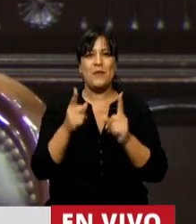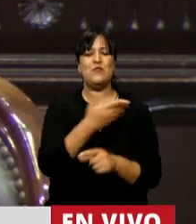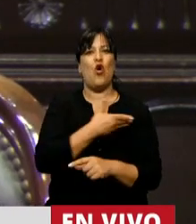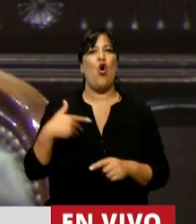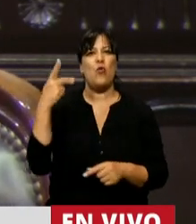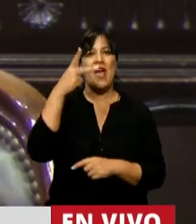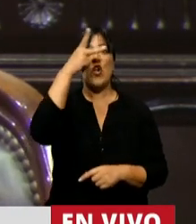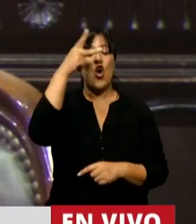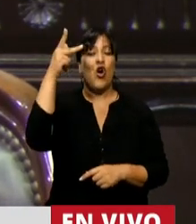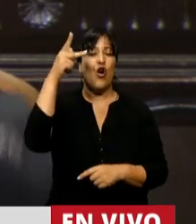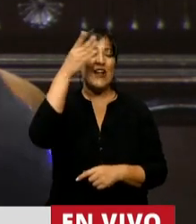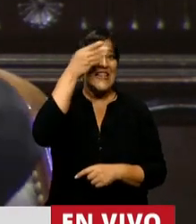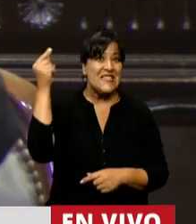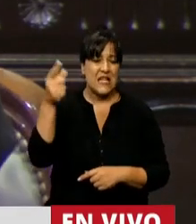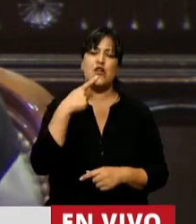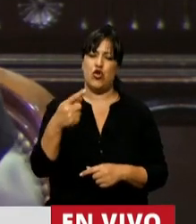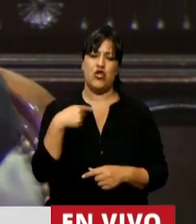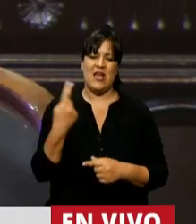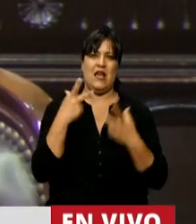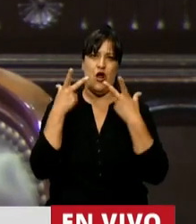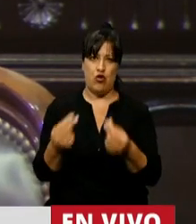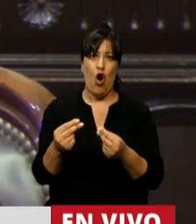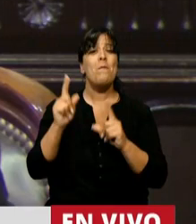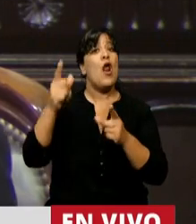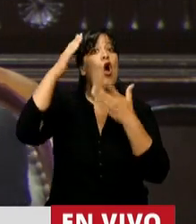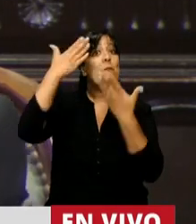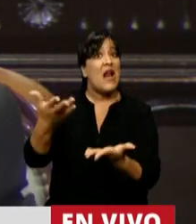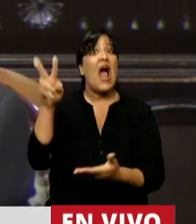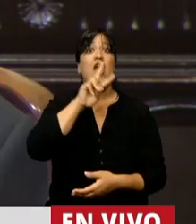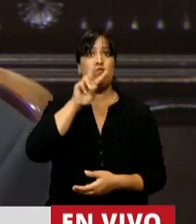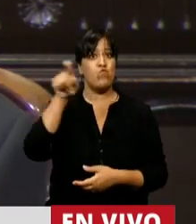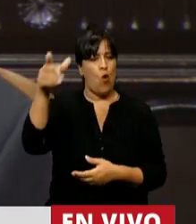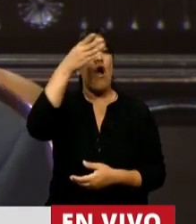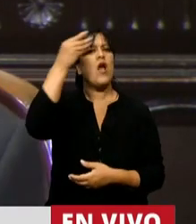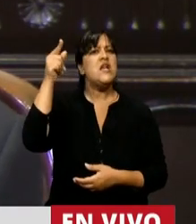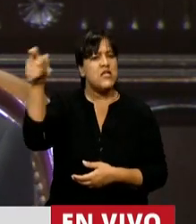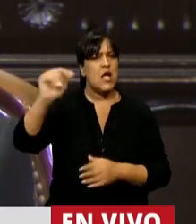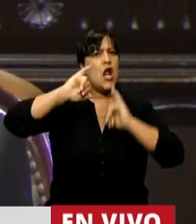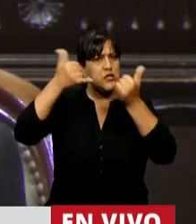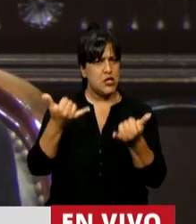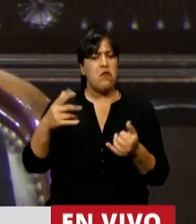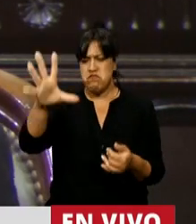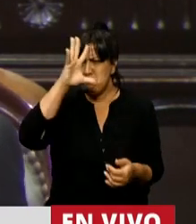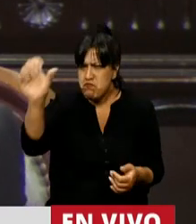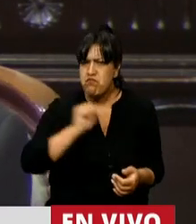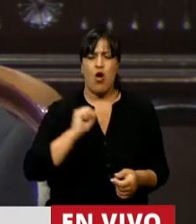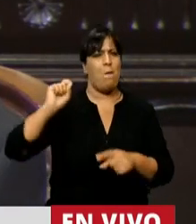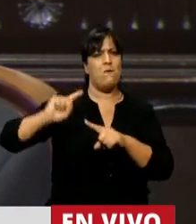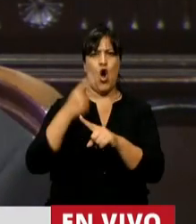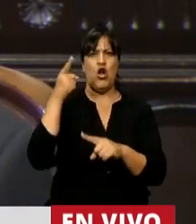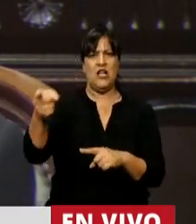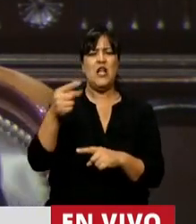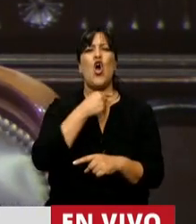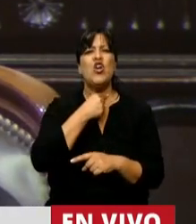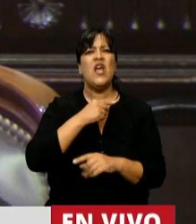gobierno de Cristina Kirchner. Y le hago un homenaje a esa mujer porque tuvo el coraje político de